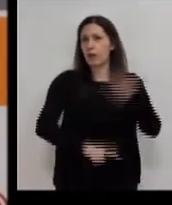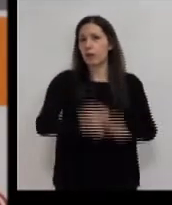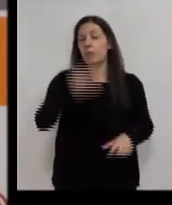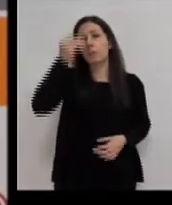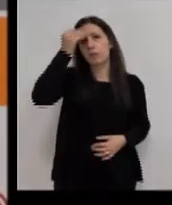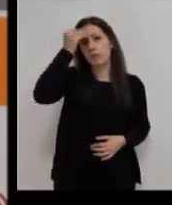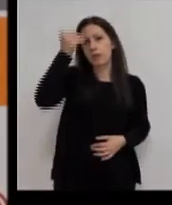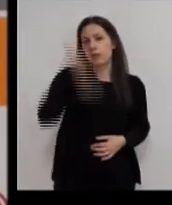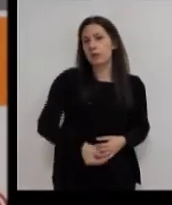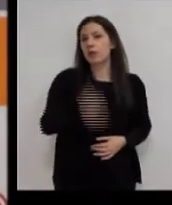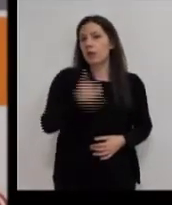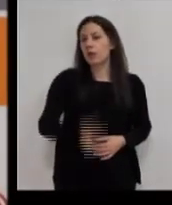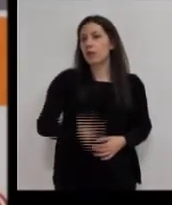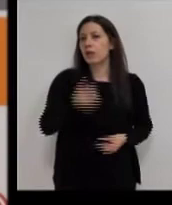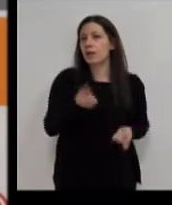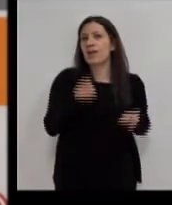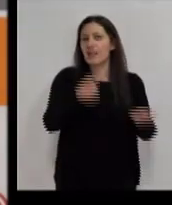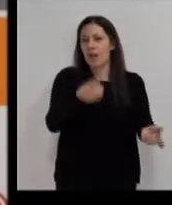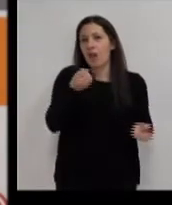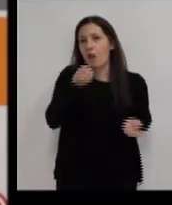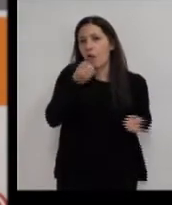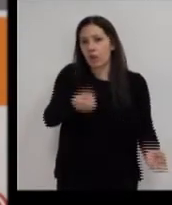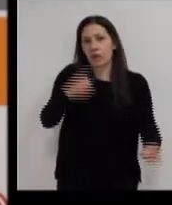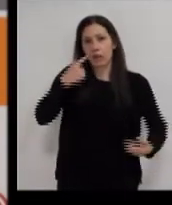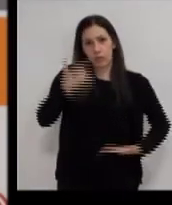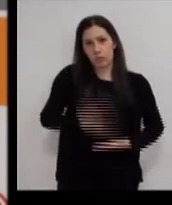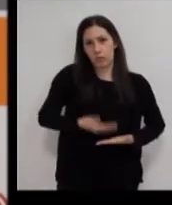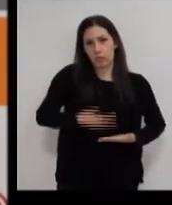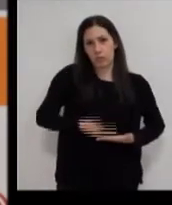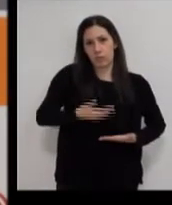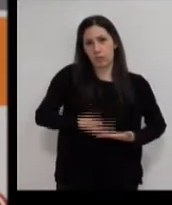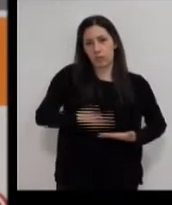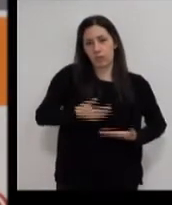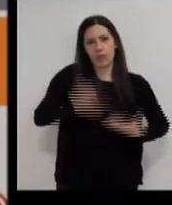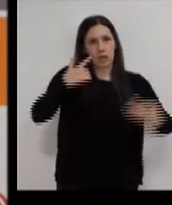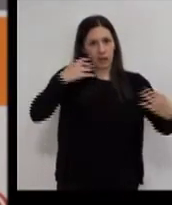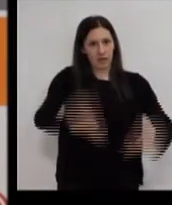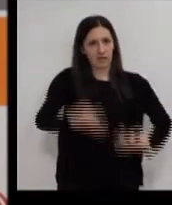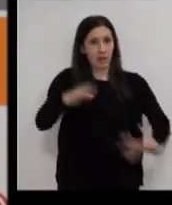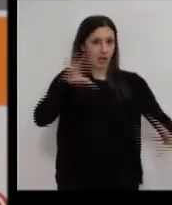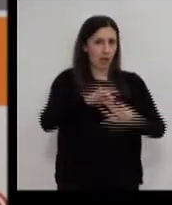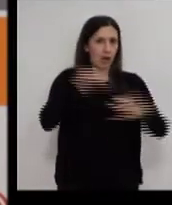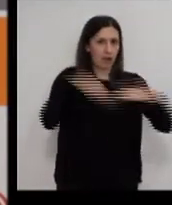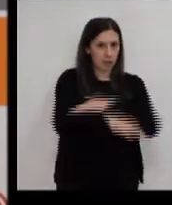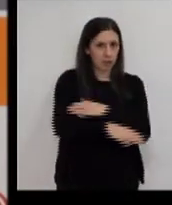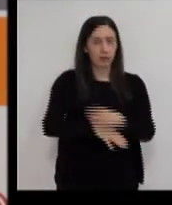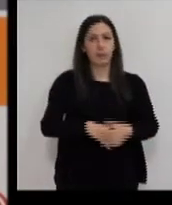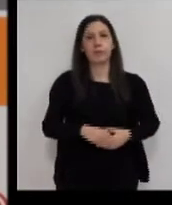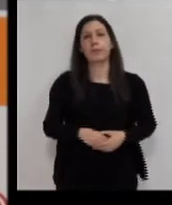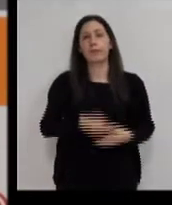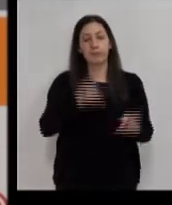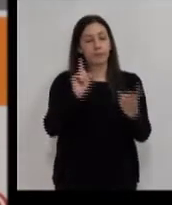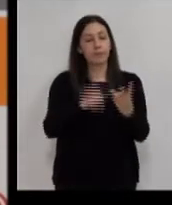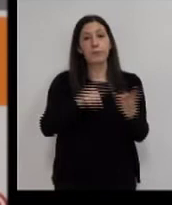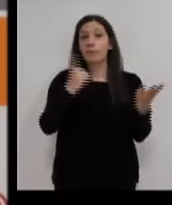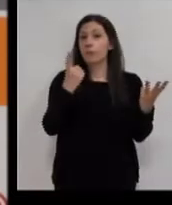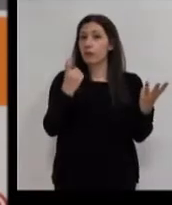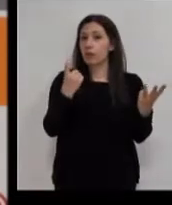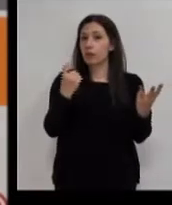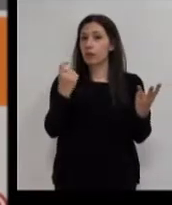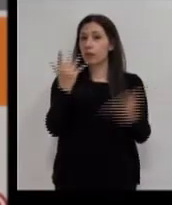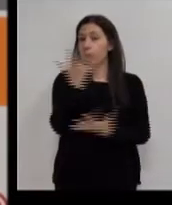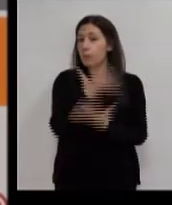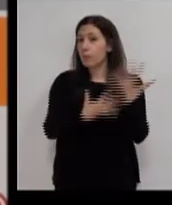tanto para el hotel como para viajes, considera vital también el proporcionar información veraz y que sea contrastada sobre la